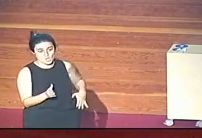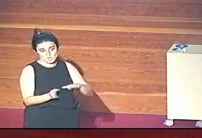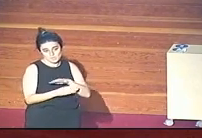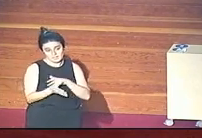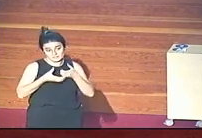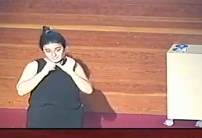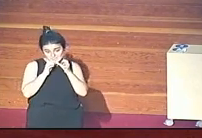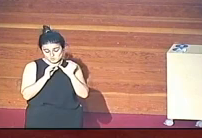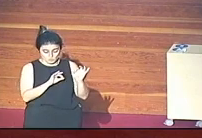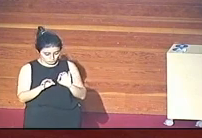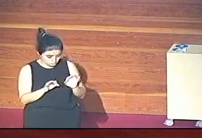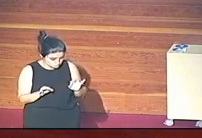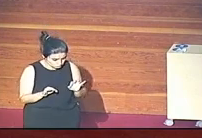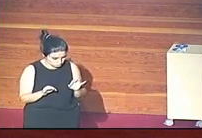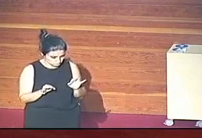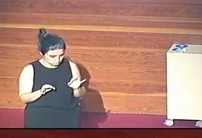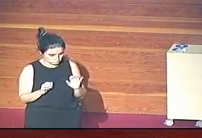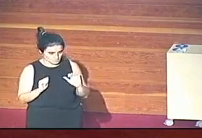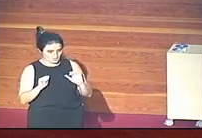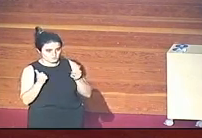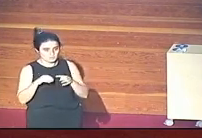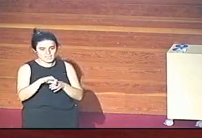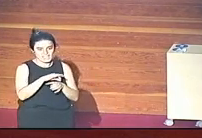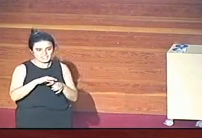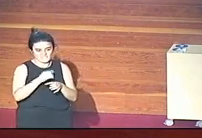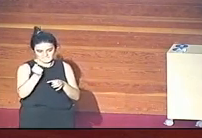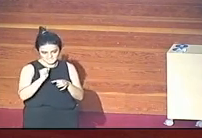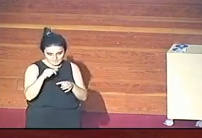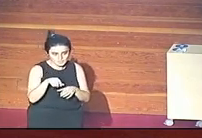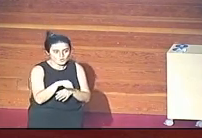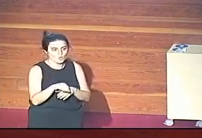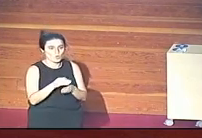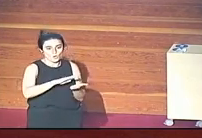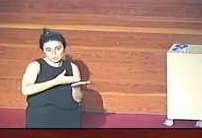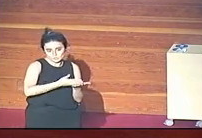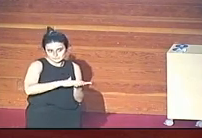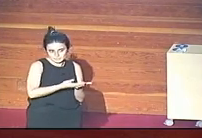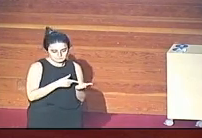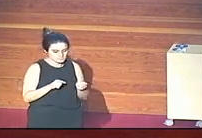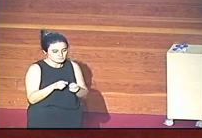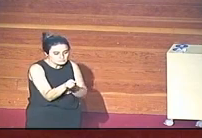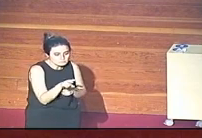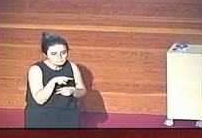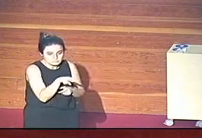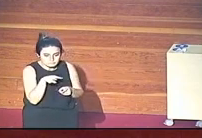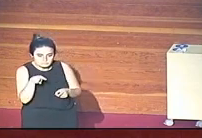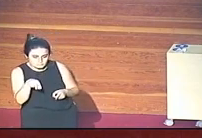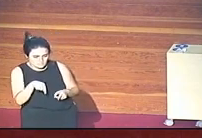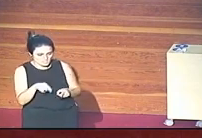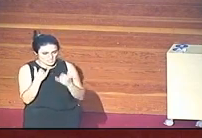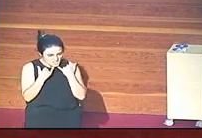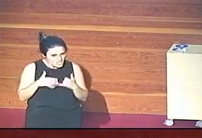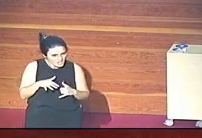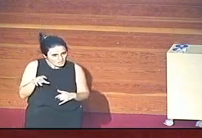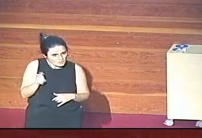y bueno pues ponemos la cafetera o la tostadora bueno pues esa energía de dónde viene o esos alimentos que hemos comprado